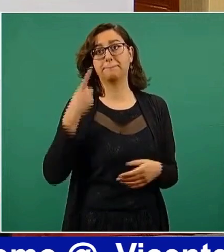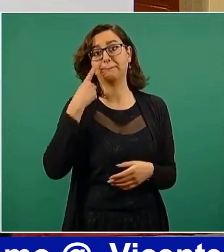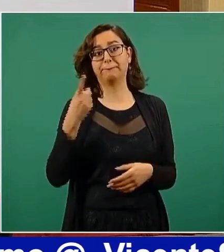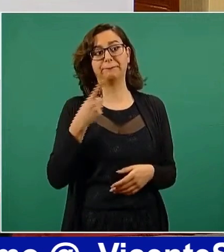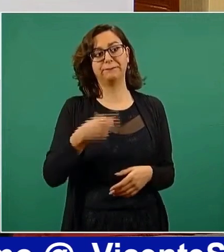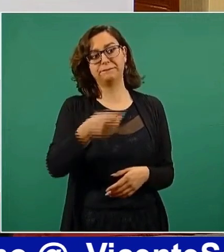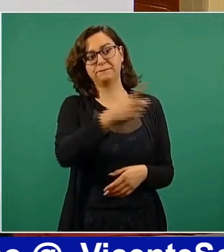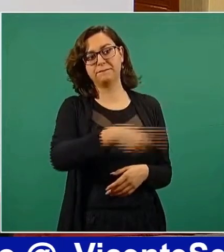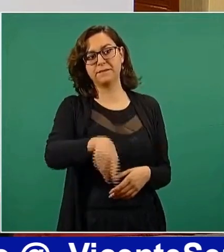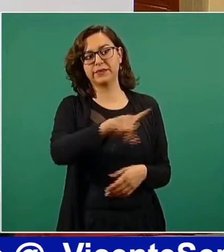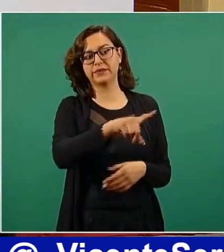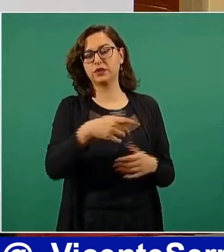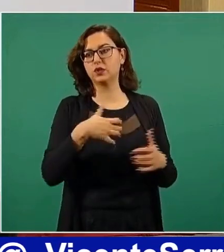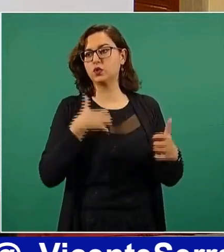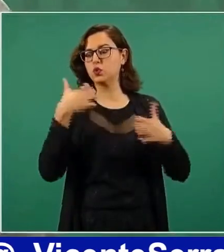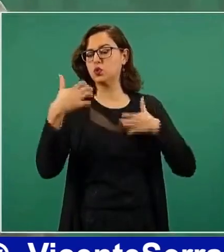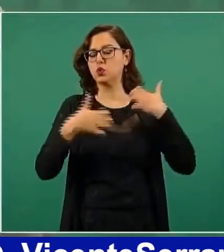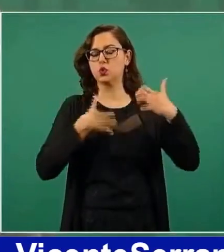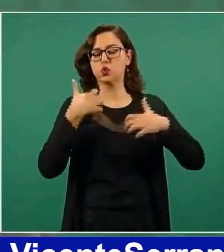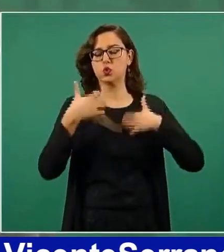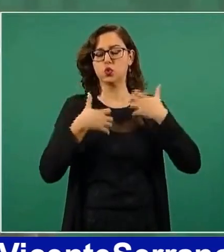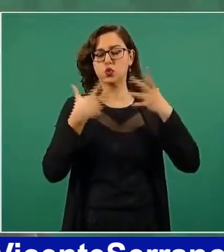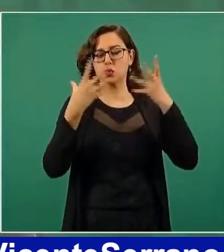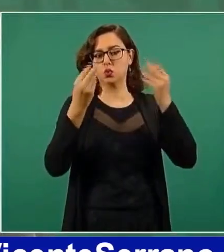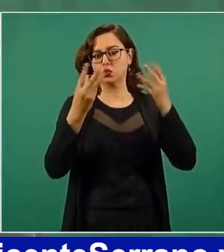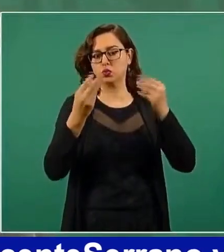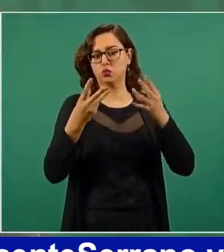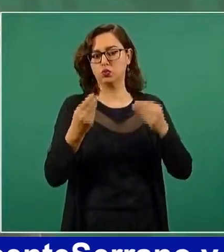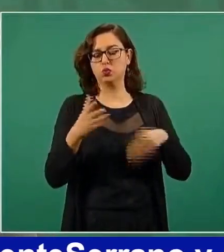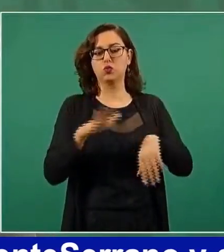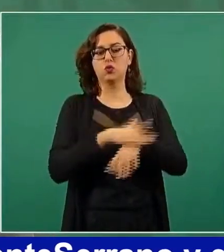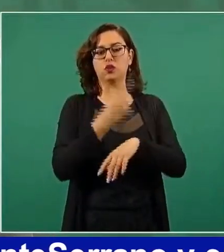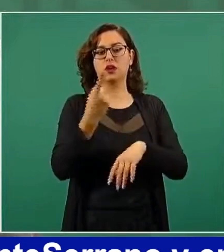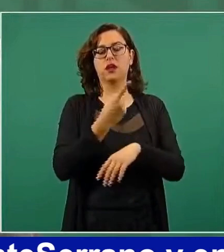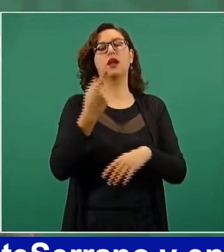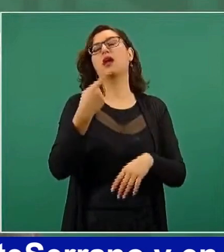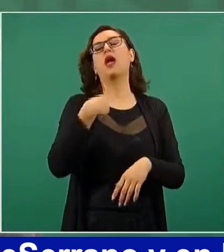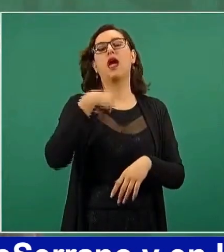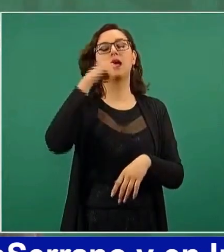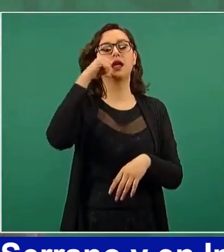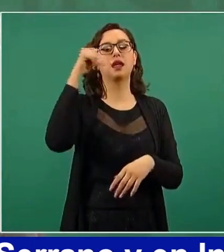los intelectuales orgánicos, que ayer veía yo un Twitter